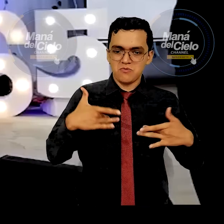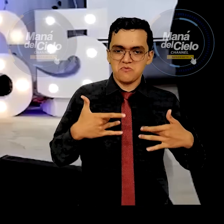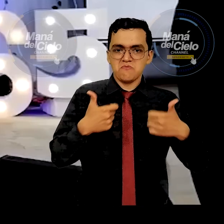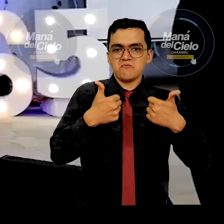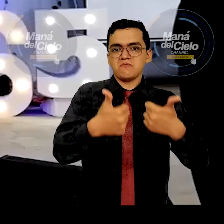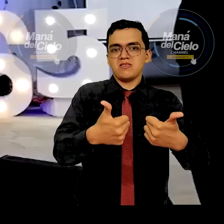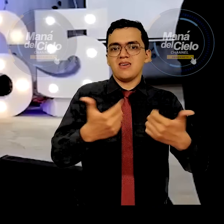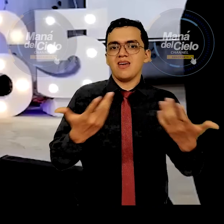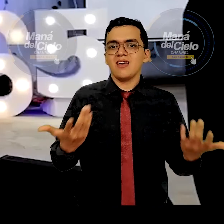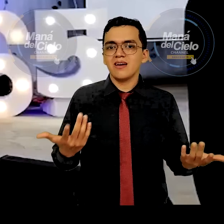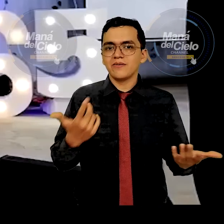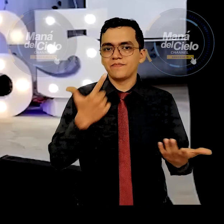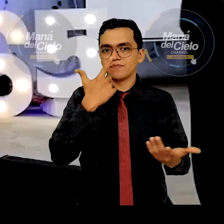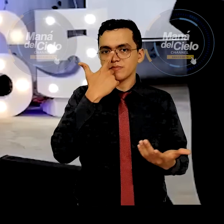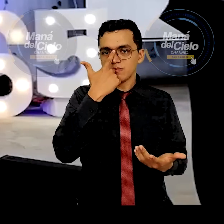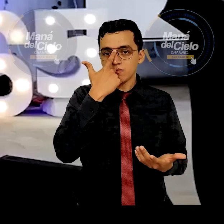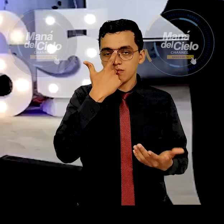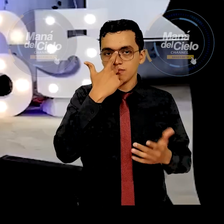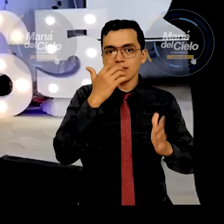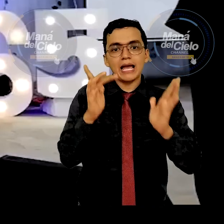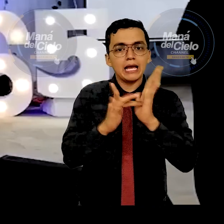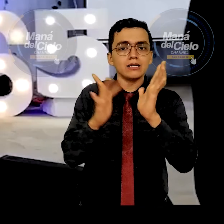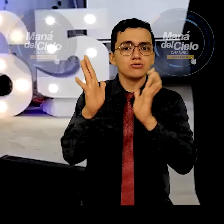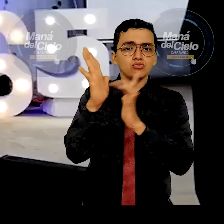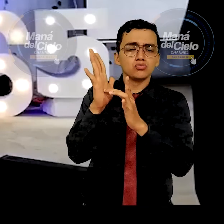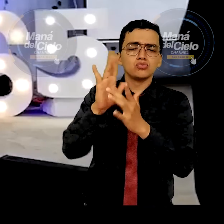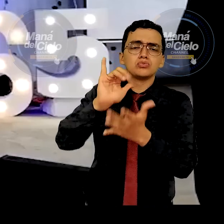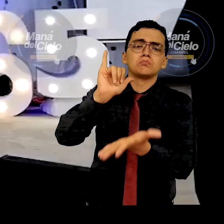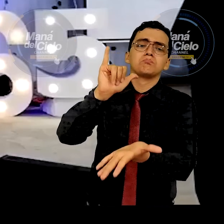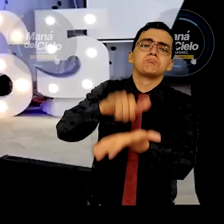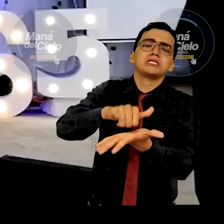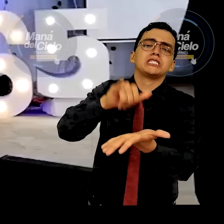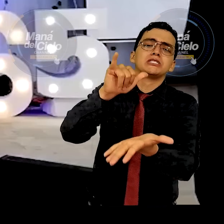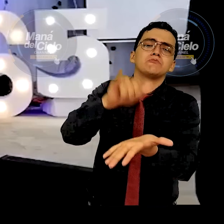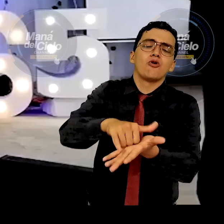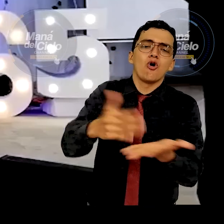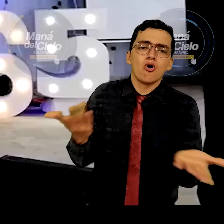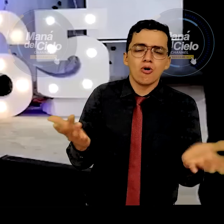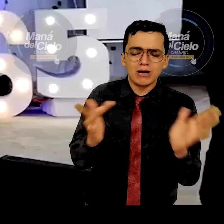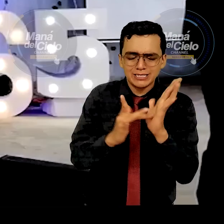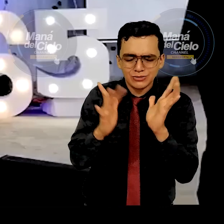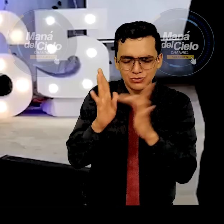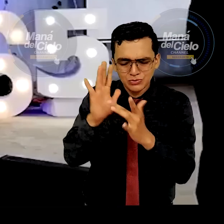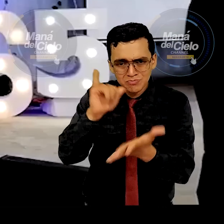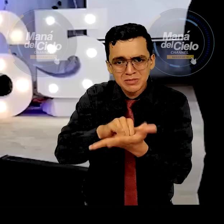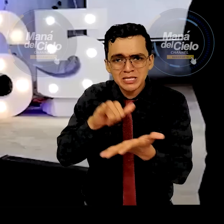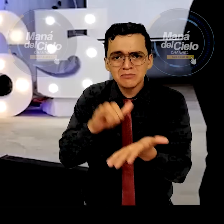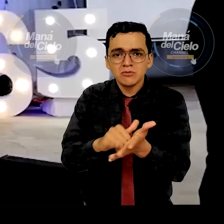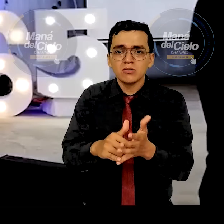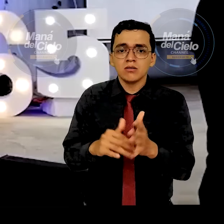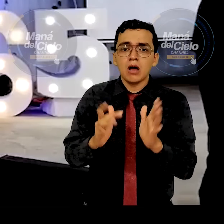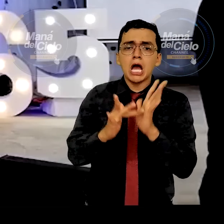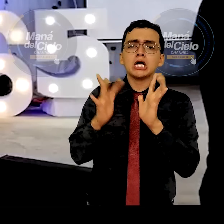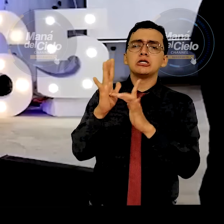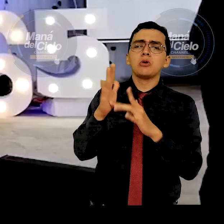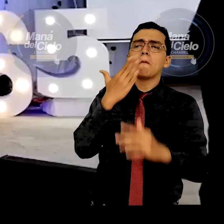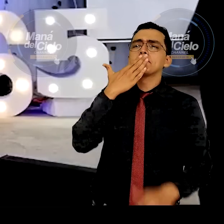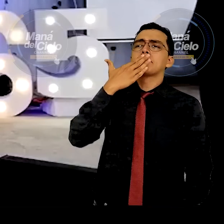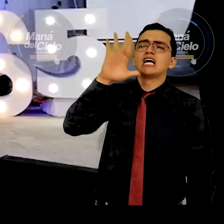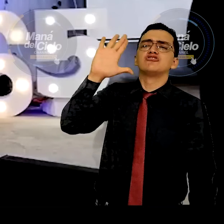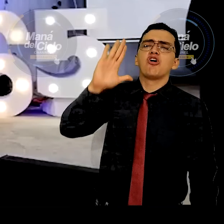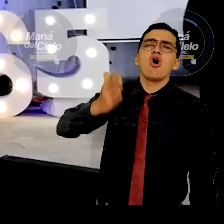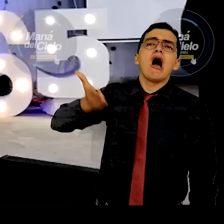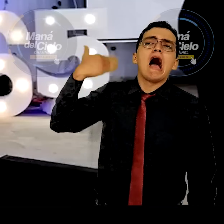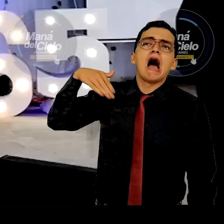Es el mismo Jesús que está aquí ahora. Es el mismo Dios que ha caminado con